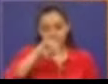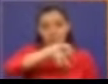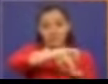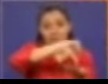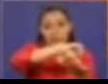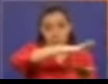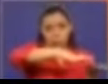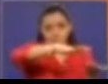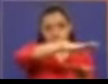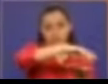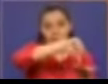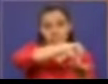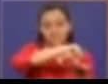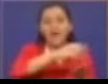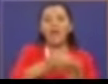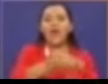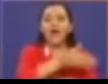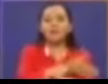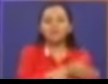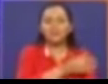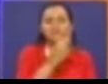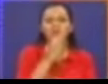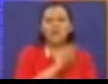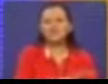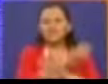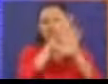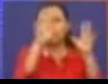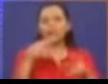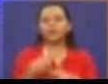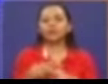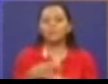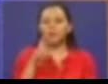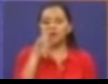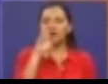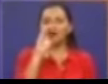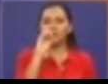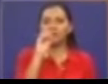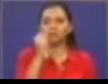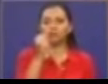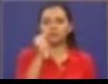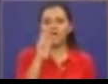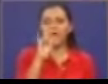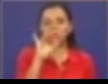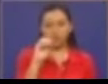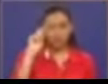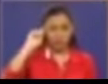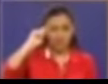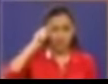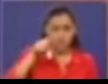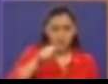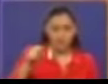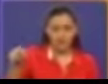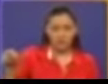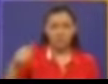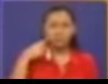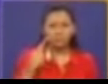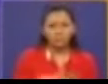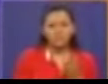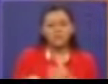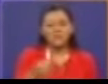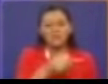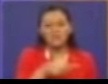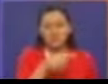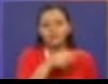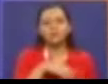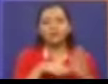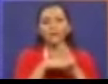Está en lo que era la hacienda El Rosario. ¿Se acuerdan lo que era la hacienda El Rosario? La hacienda El Rosario era del